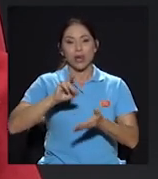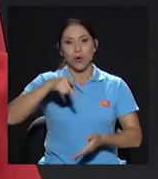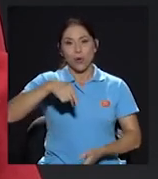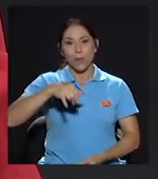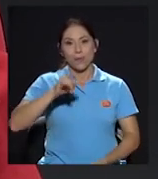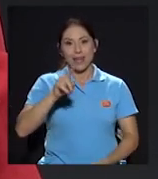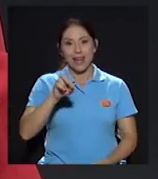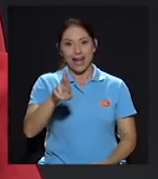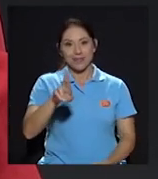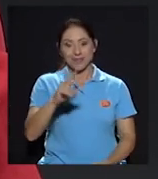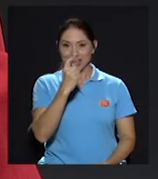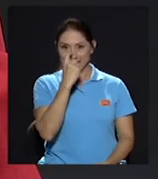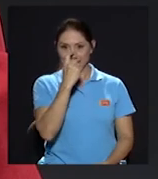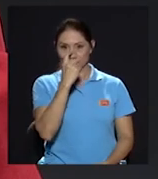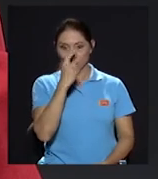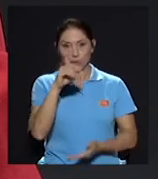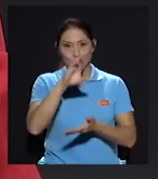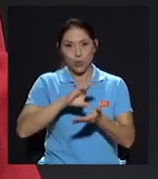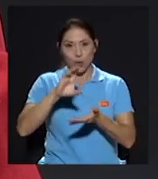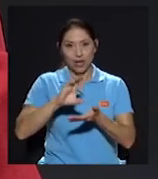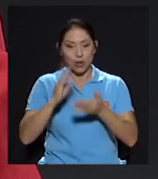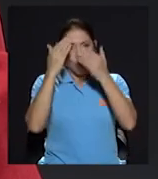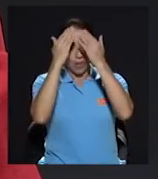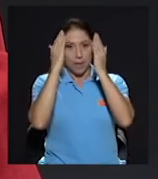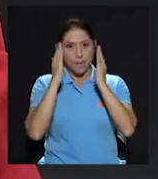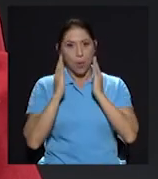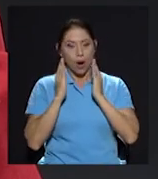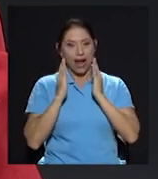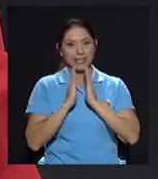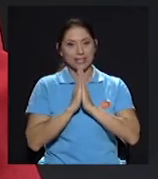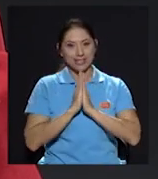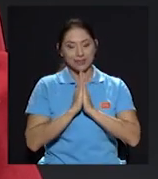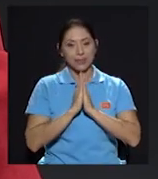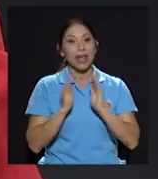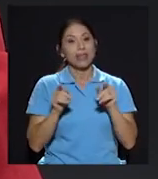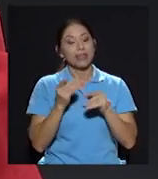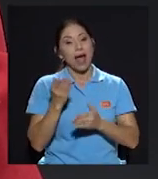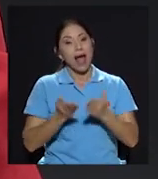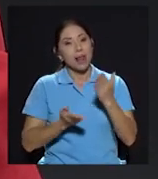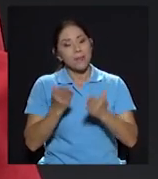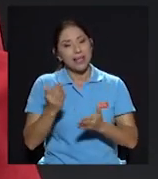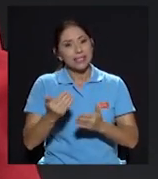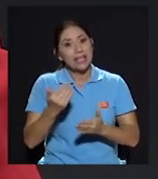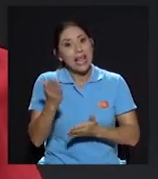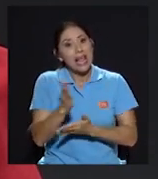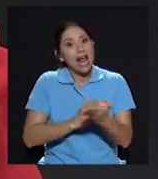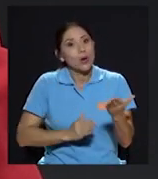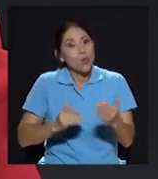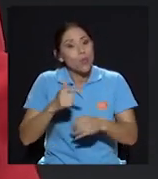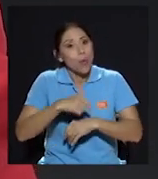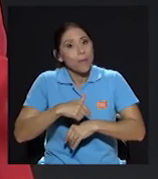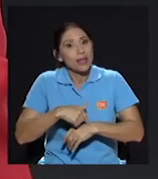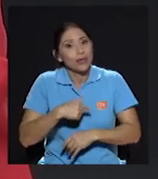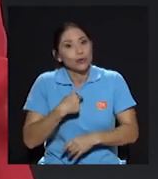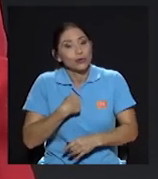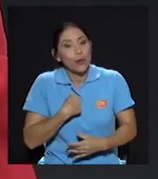caso en un colegio de monjas tal vez tuve la tentación en algún momento